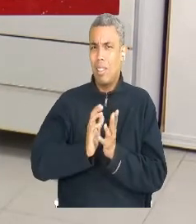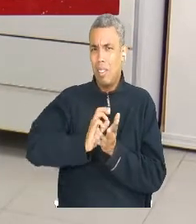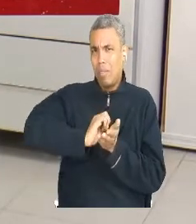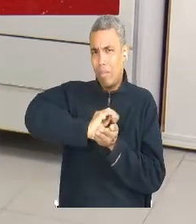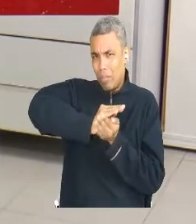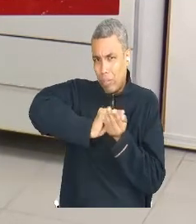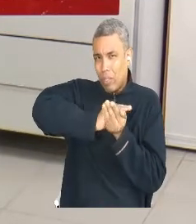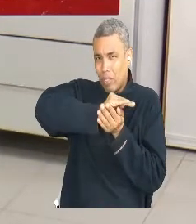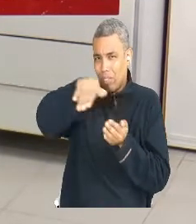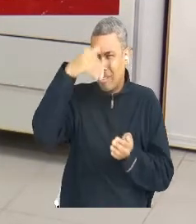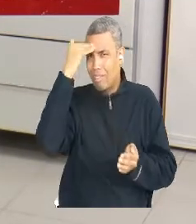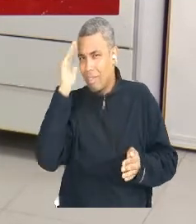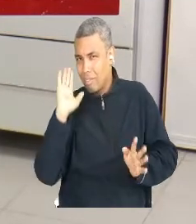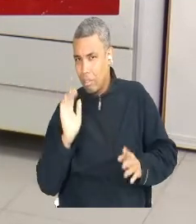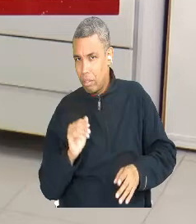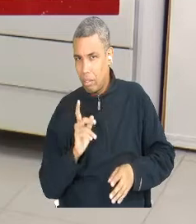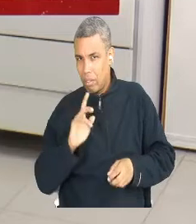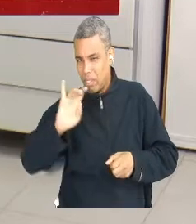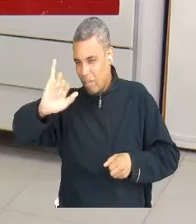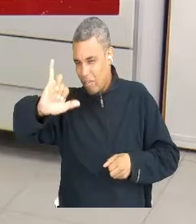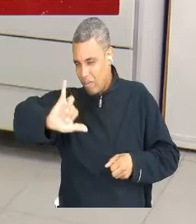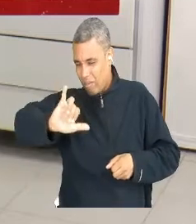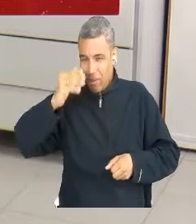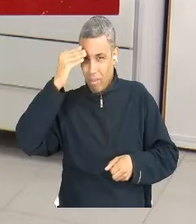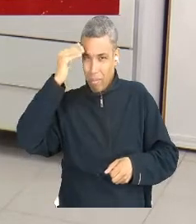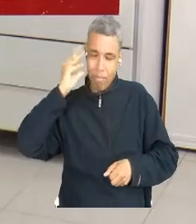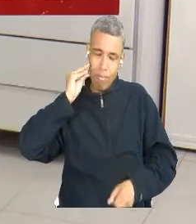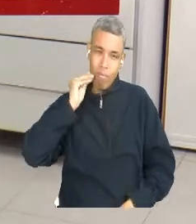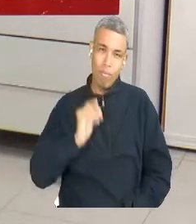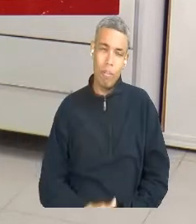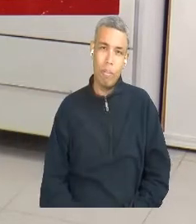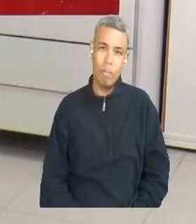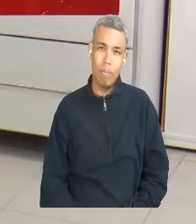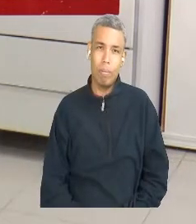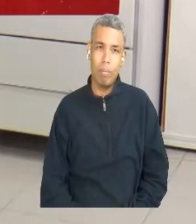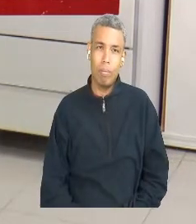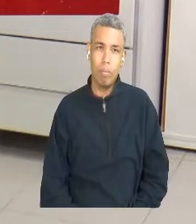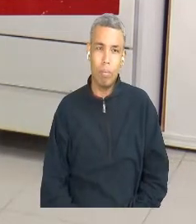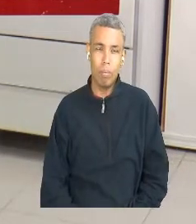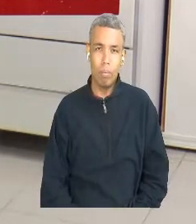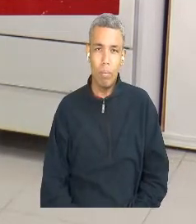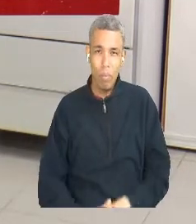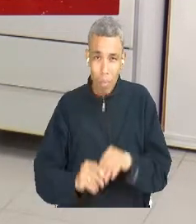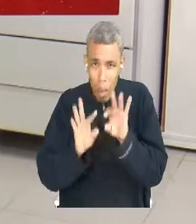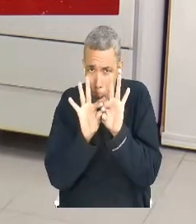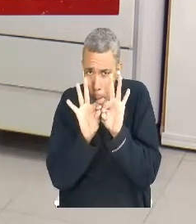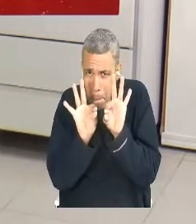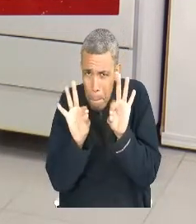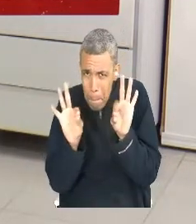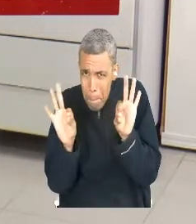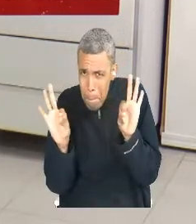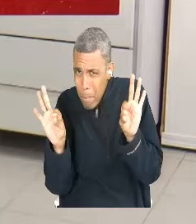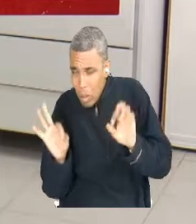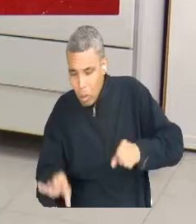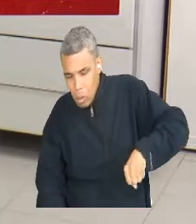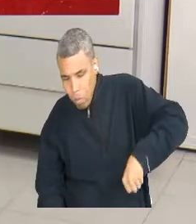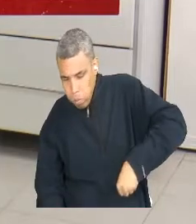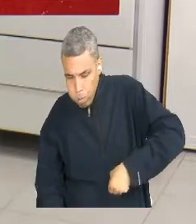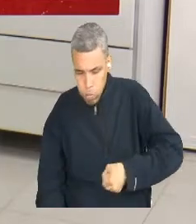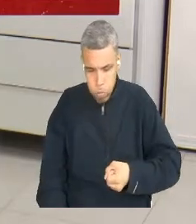se me descuadró. No, ahí ya queda, no ¿sí? importa. Bueno. Ajá, la idea es que no quede grueso, muy grueso en algunas partes de